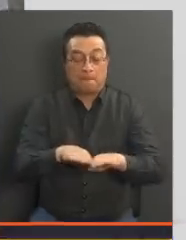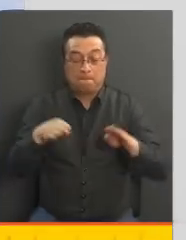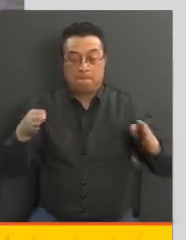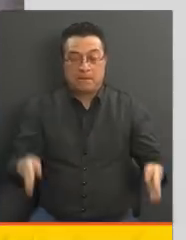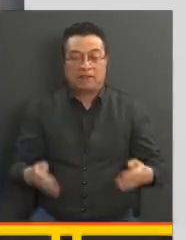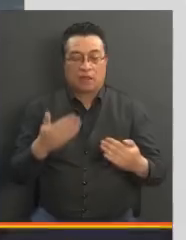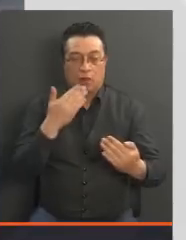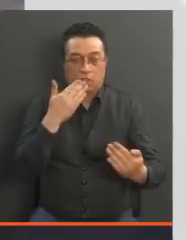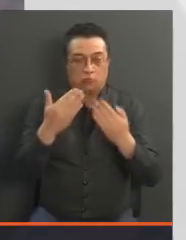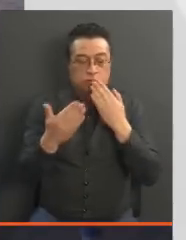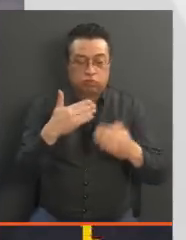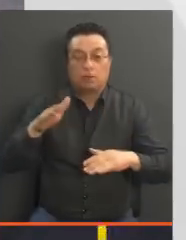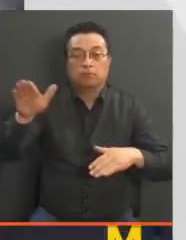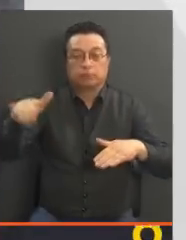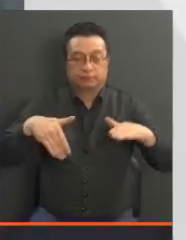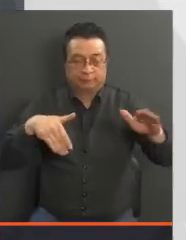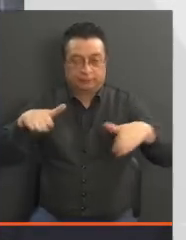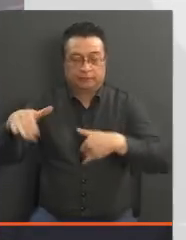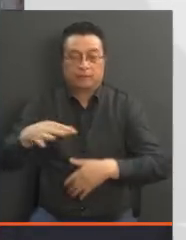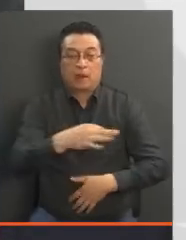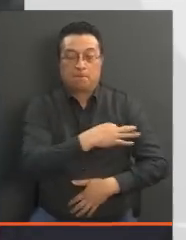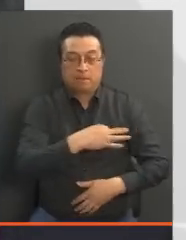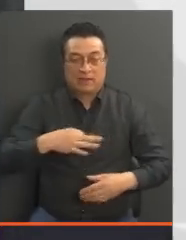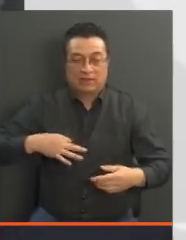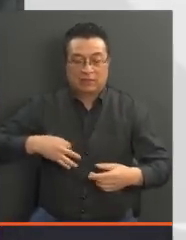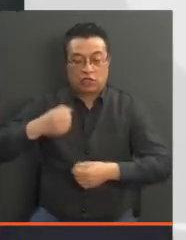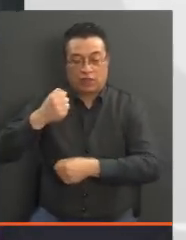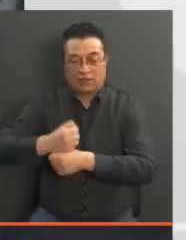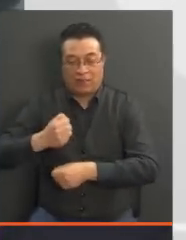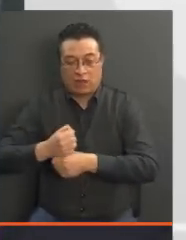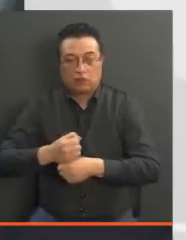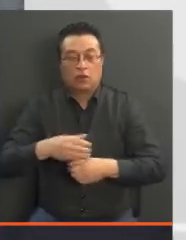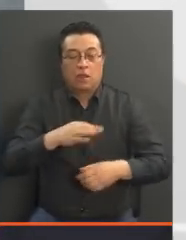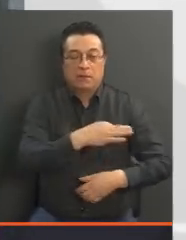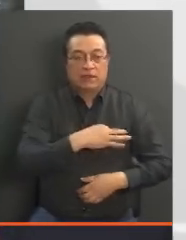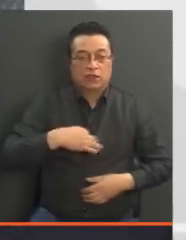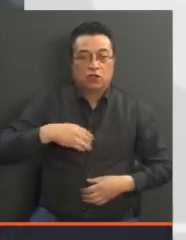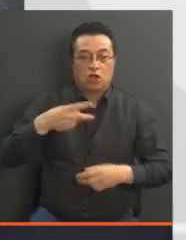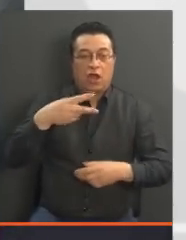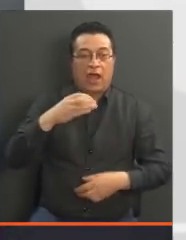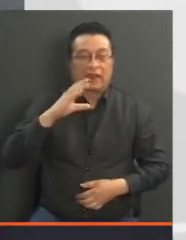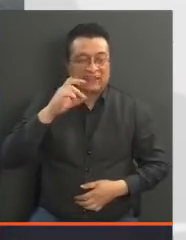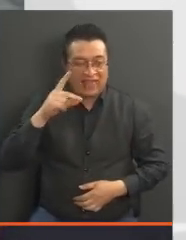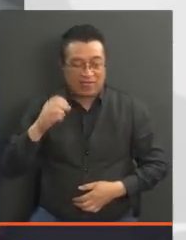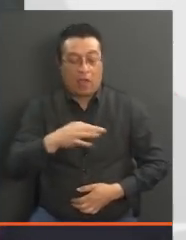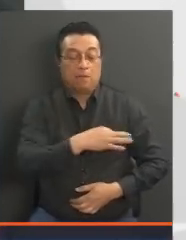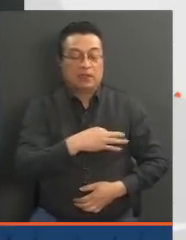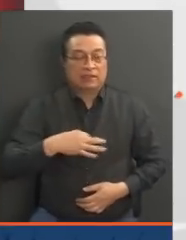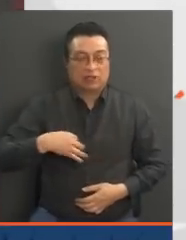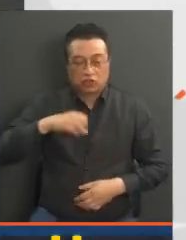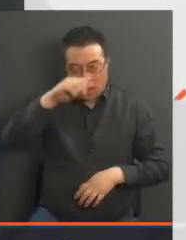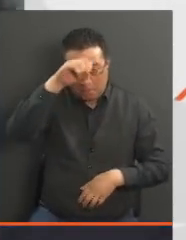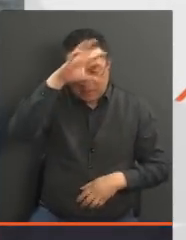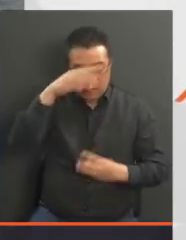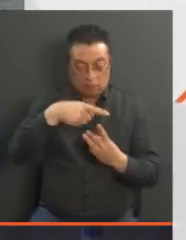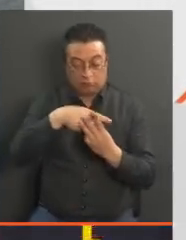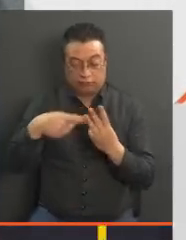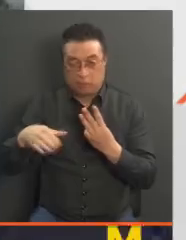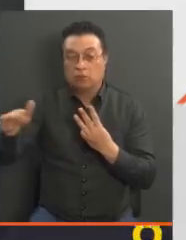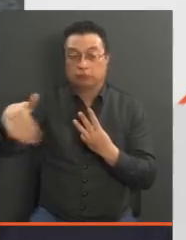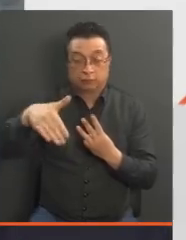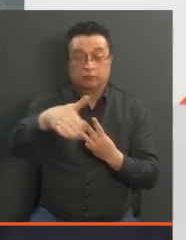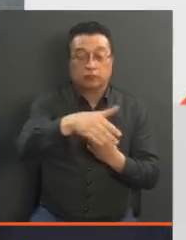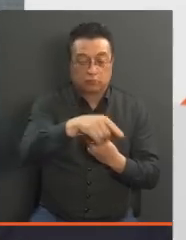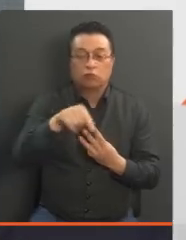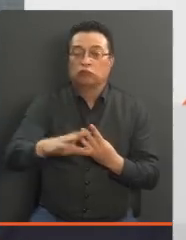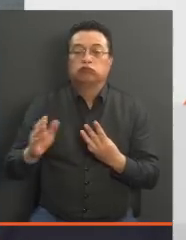diálogo a la que ha convocado los ministerios de Trabajo, de Hacienda y también de Minería. Esta reunión para la que fueron convocadas también el día